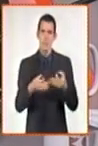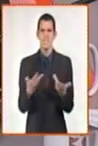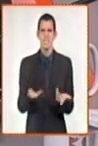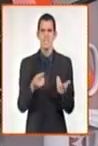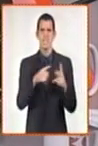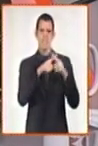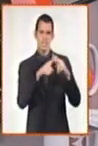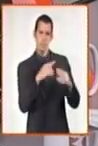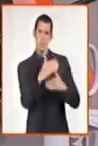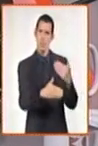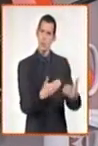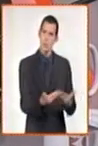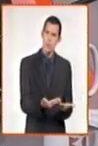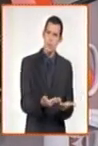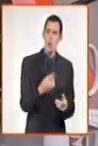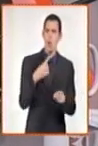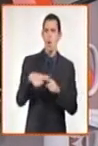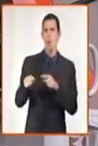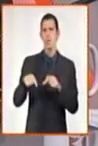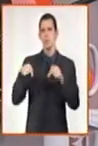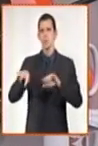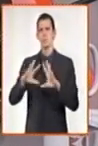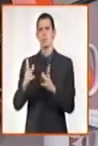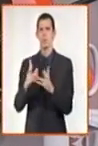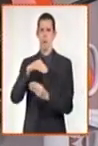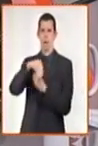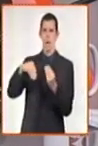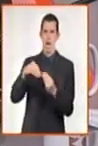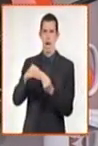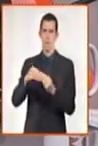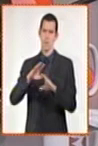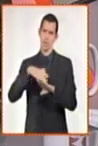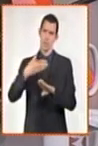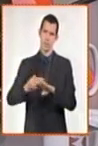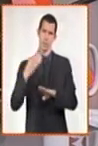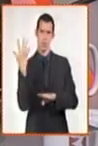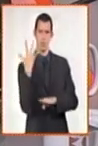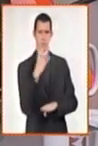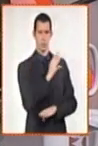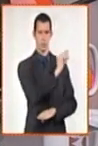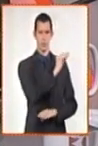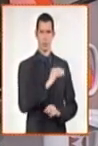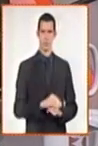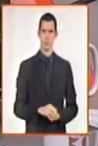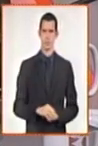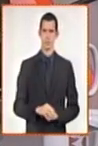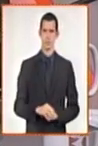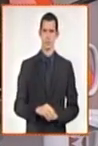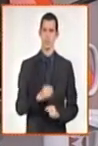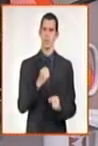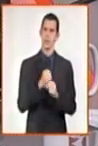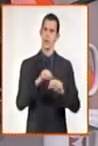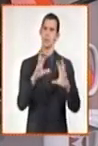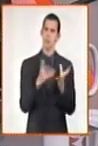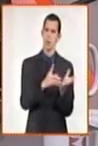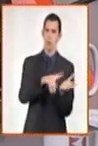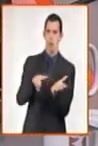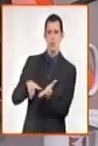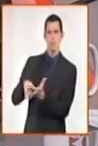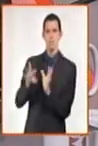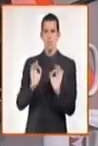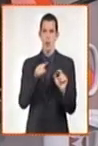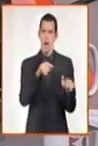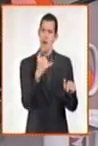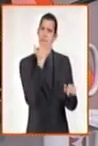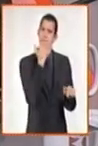país para estar al tanto de lo que ocurre en la recuperación del huracán al que se han volcado no solo las fuerzas de estas